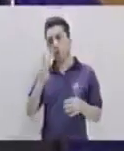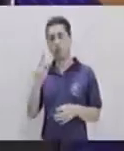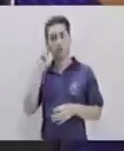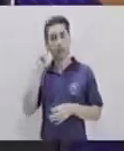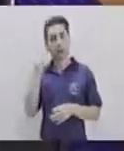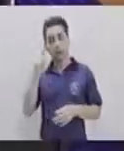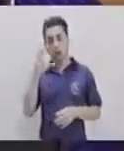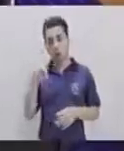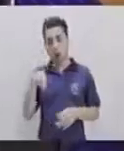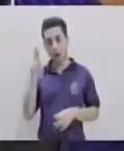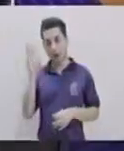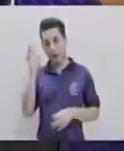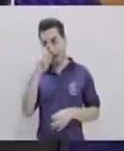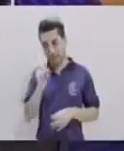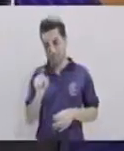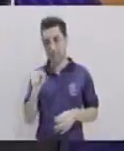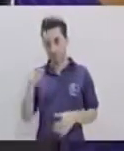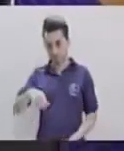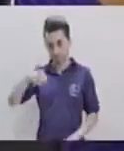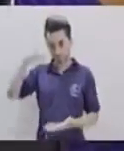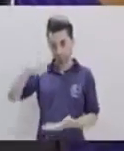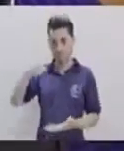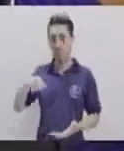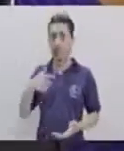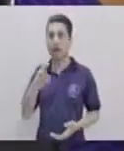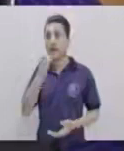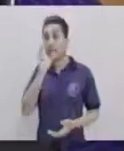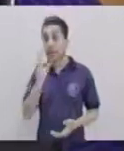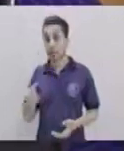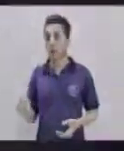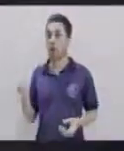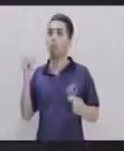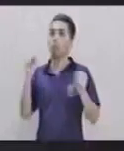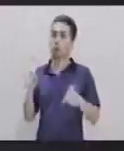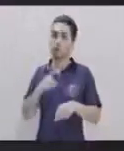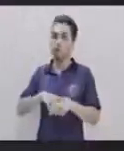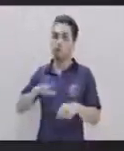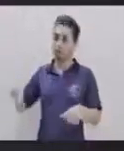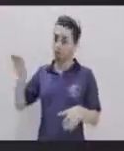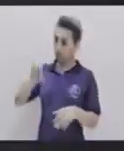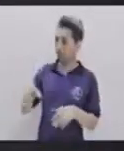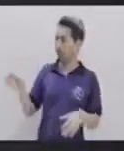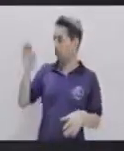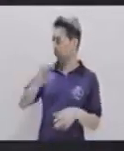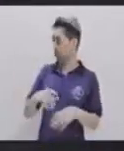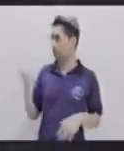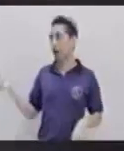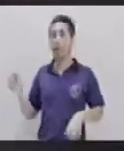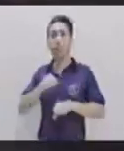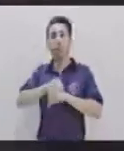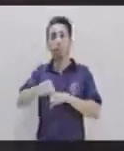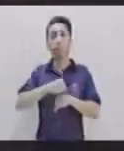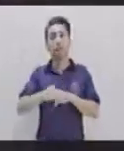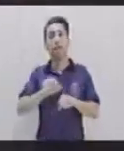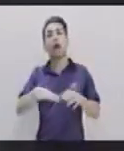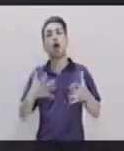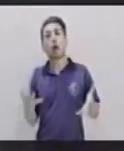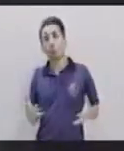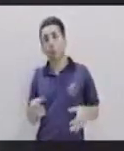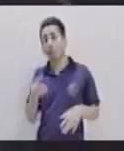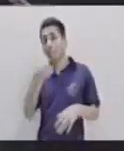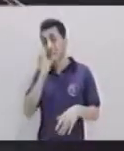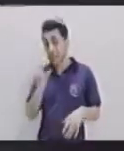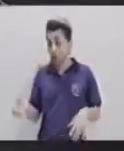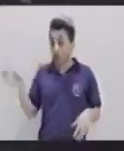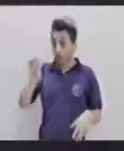1 o 2 galones. Sería un poco difícil medirla en vasos, muy tardado. Una pila, ¿en qué la podemos medir? ¿Vasos? ¿Podría llenar una